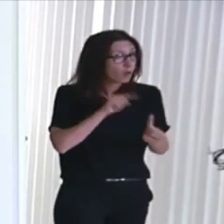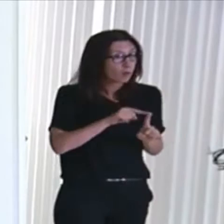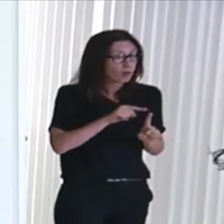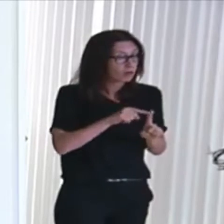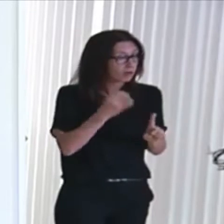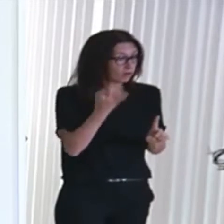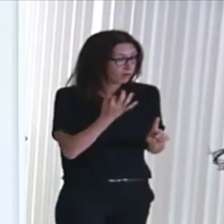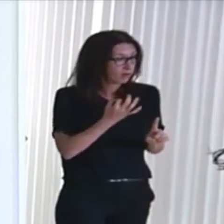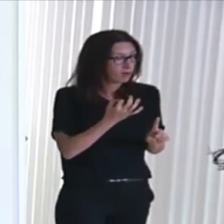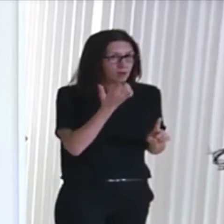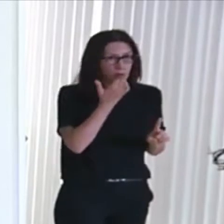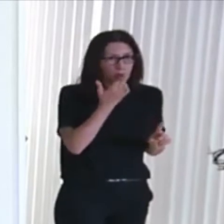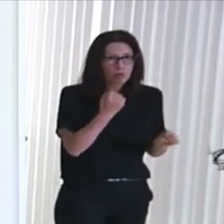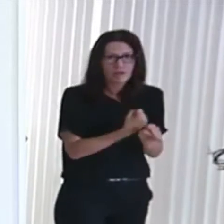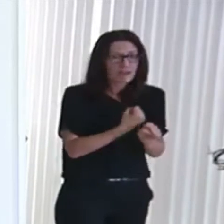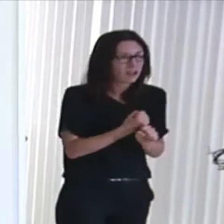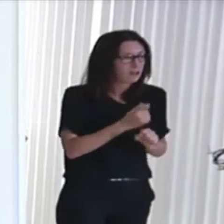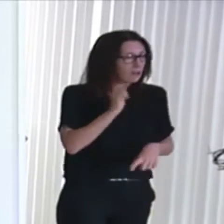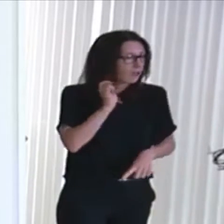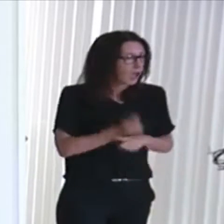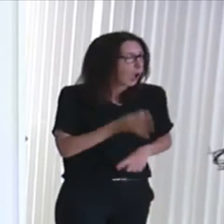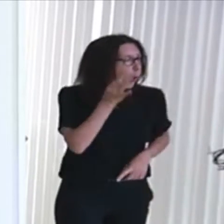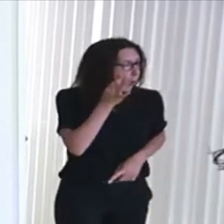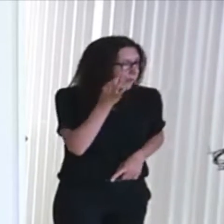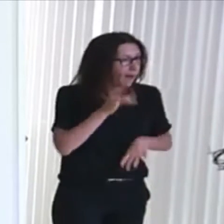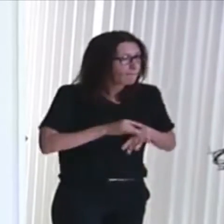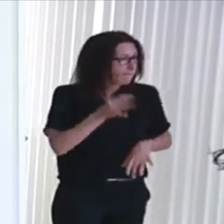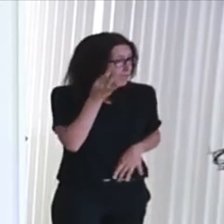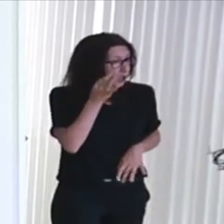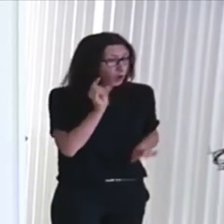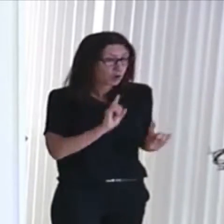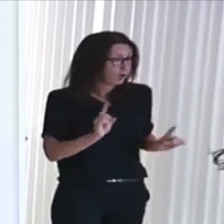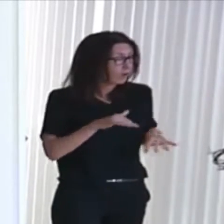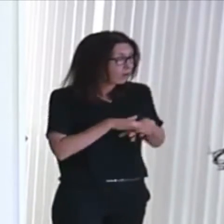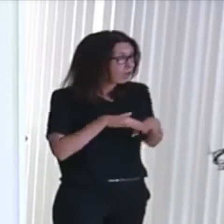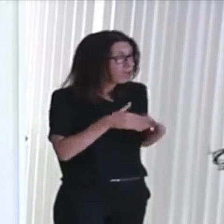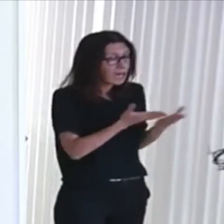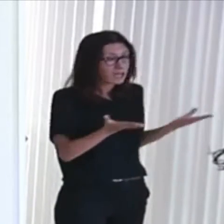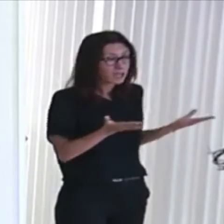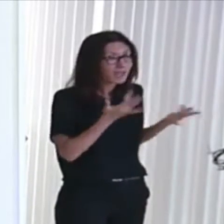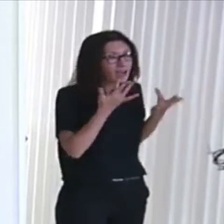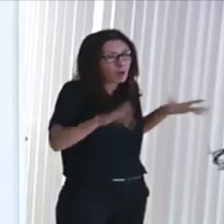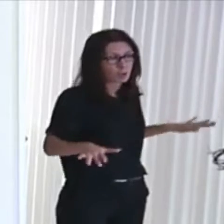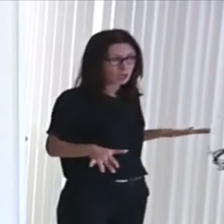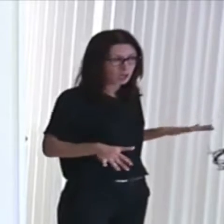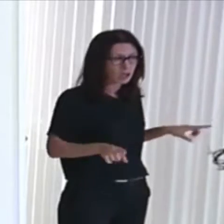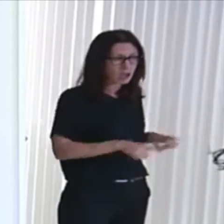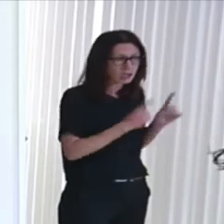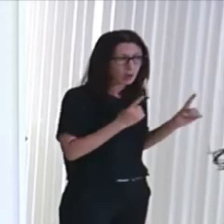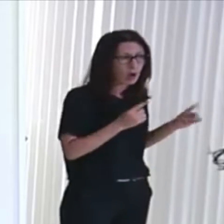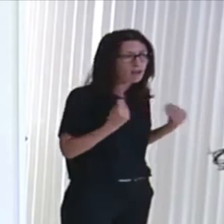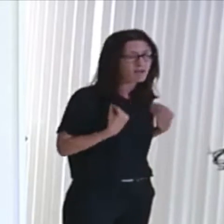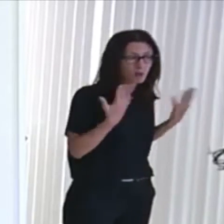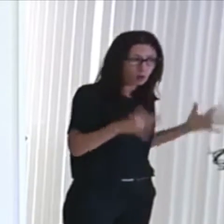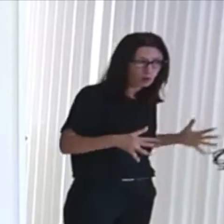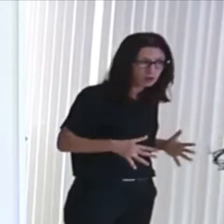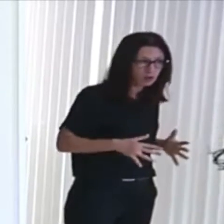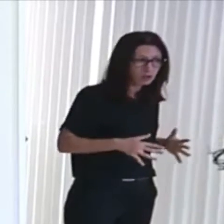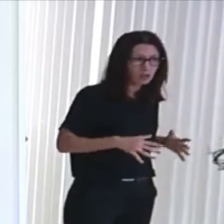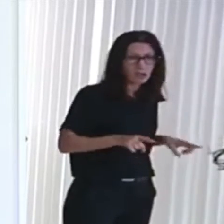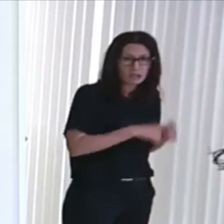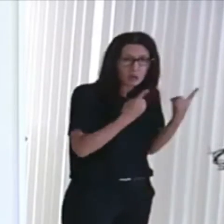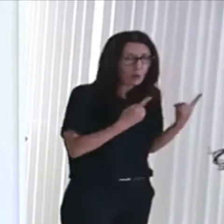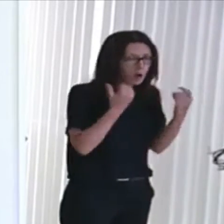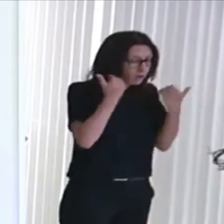solamente juezas, médicos, porque es algo objetivo, la red es completamente objetiva. Te da igual dónde vivas, dónde estés,